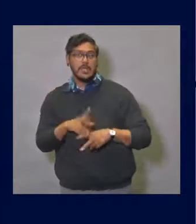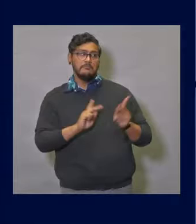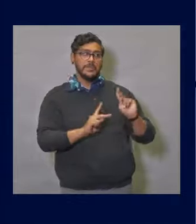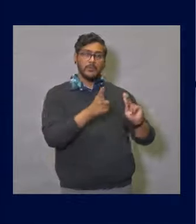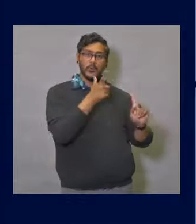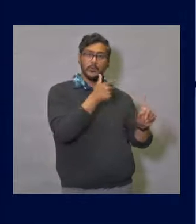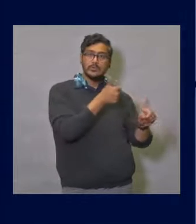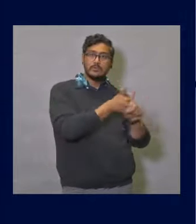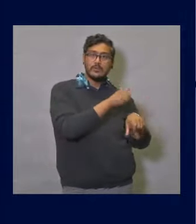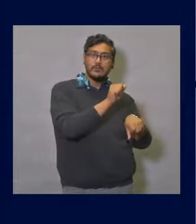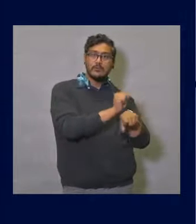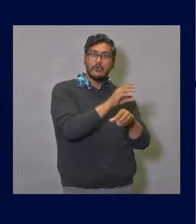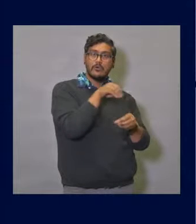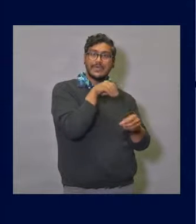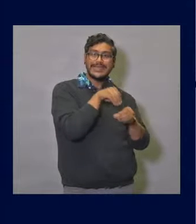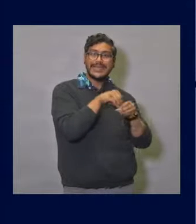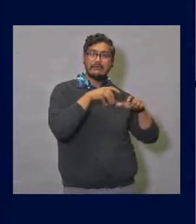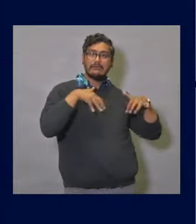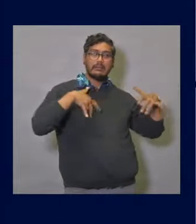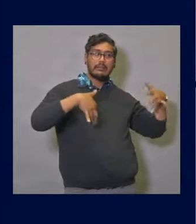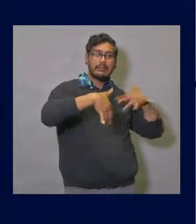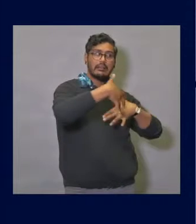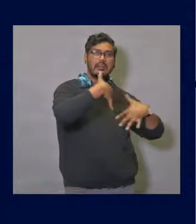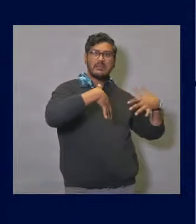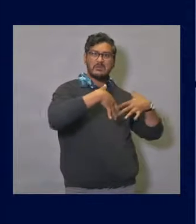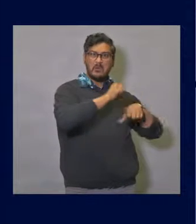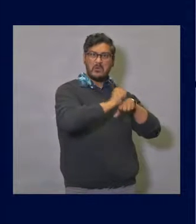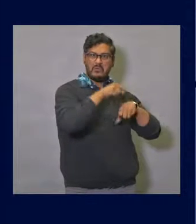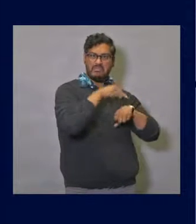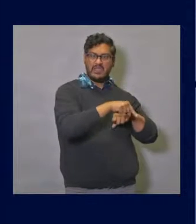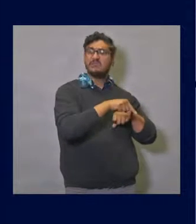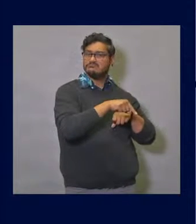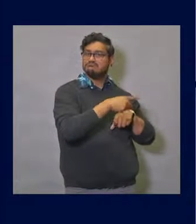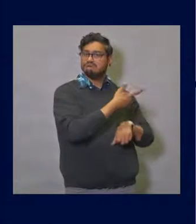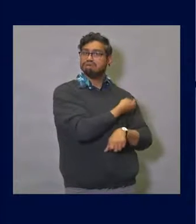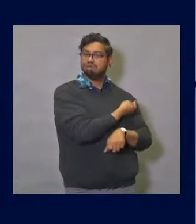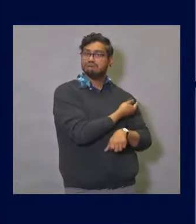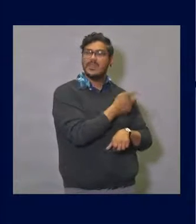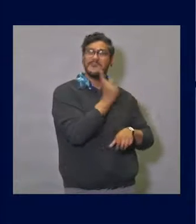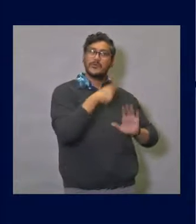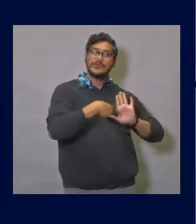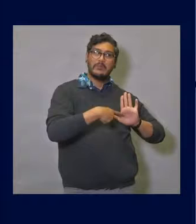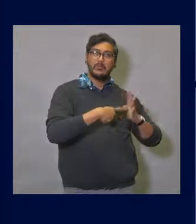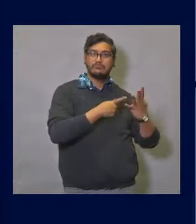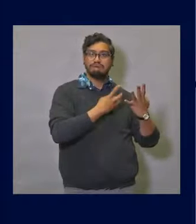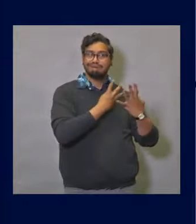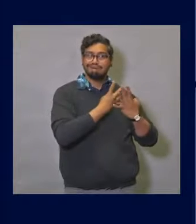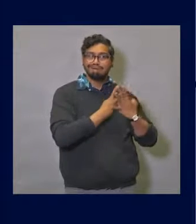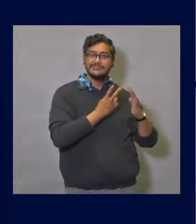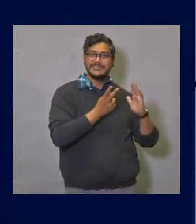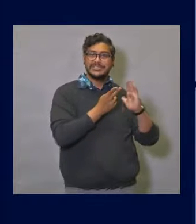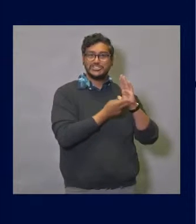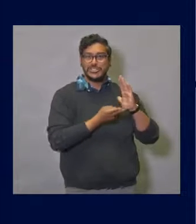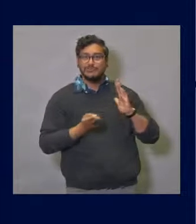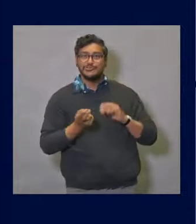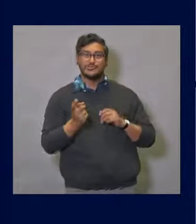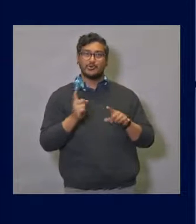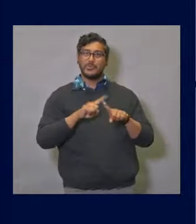de vida congregados de alto riesgo, como los albergues, cárceles y programas residenciales de